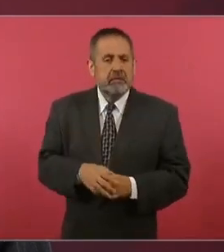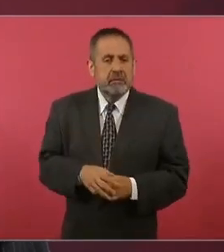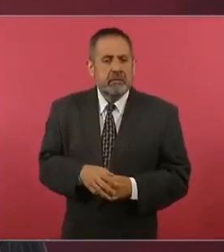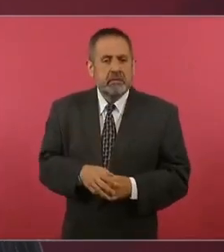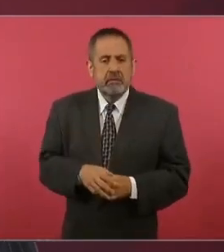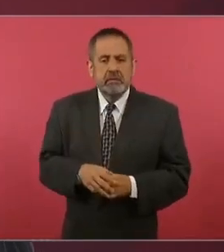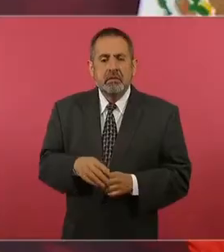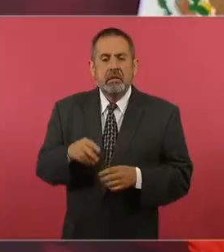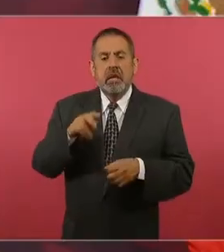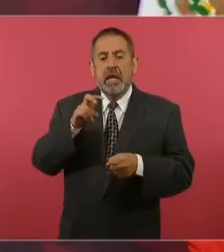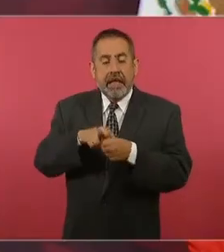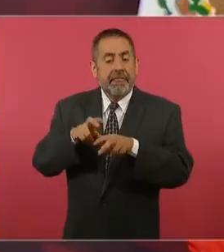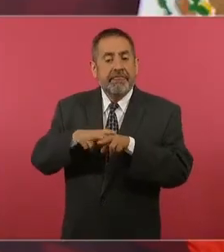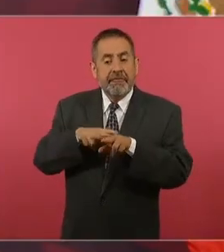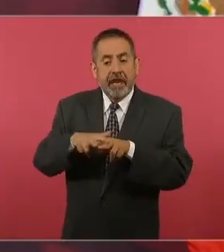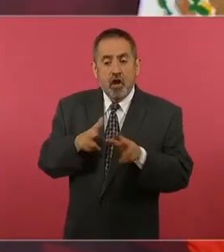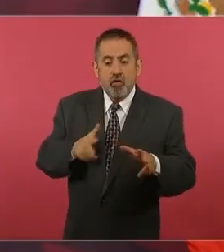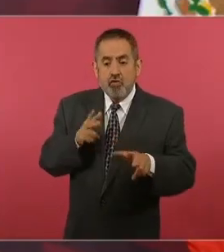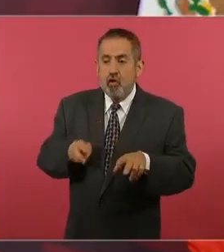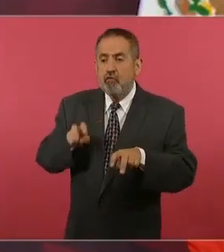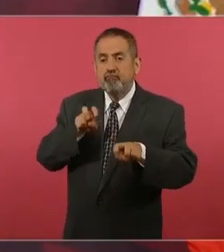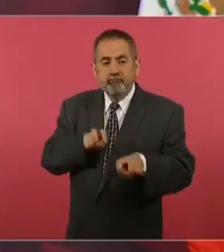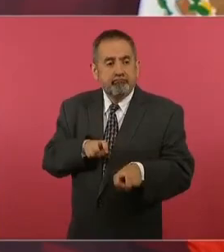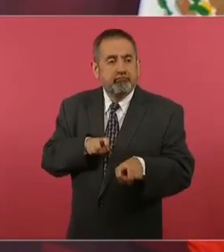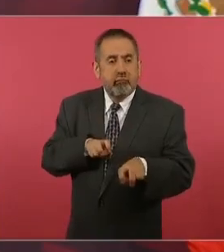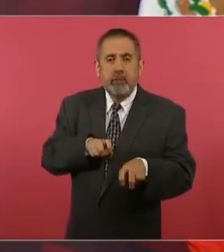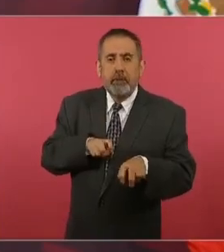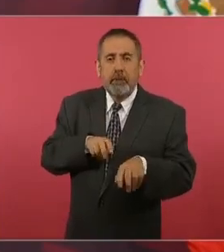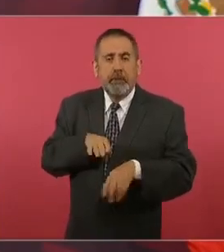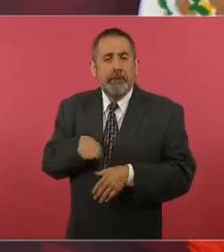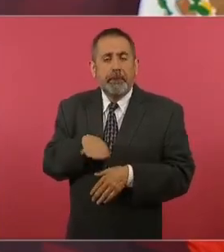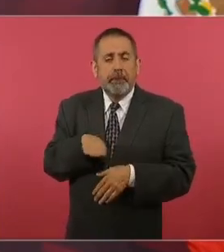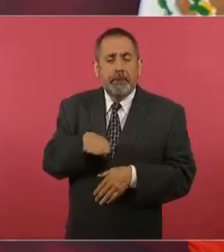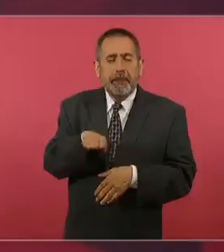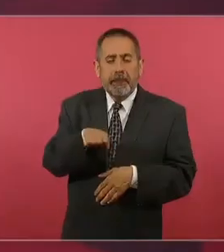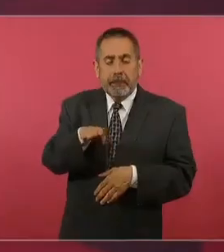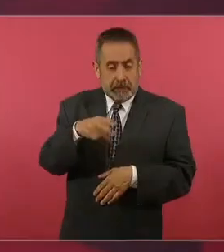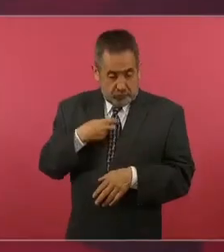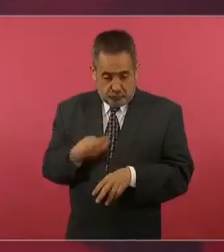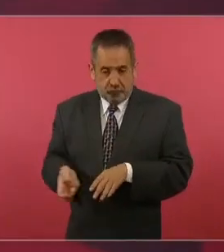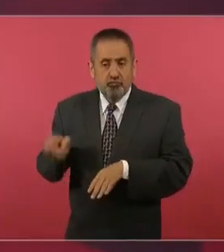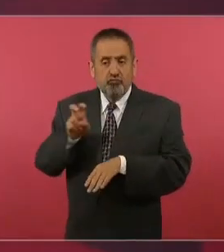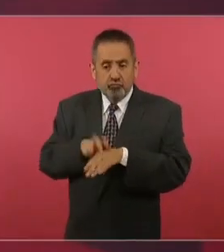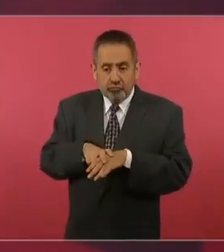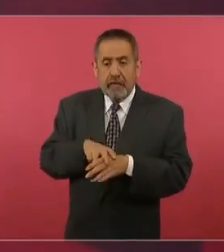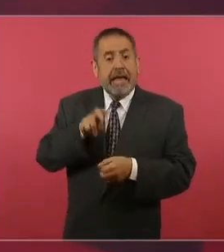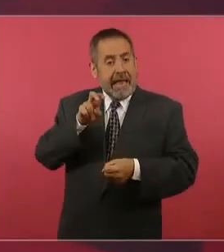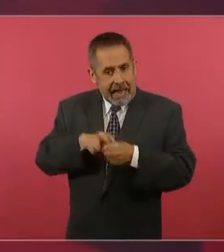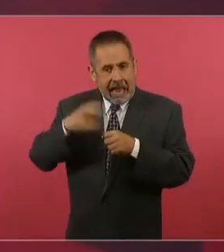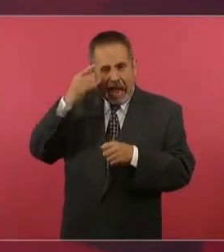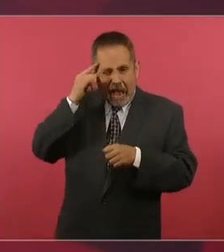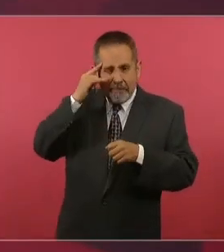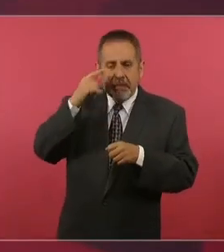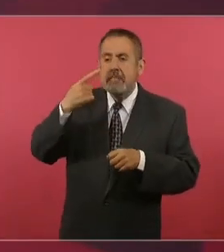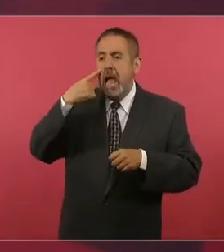la vamos a hacer en tren, en una parte. Nos vamos a subir al tren ya en Campeche